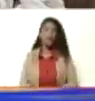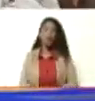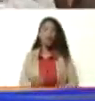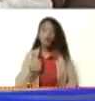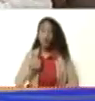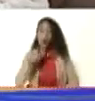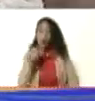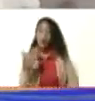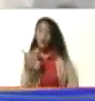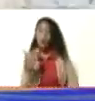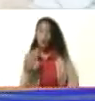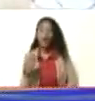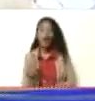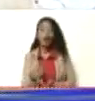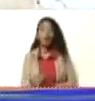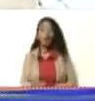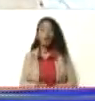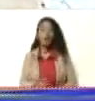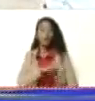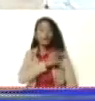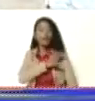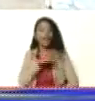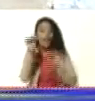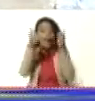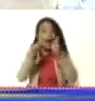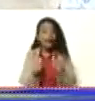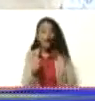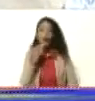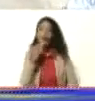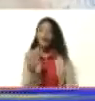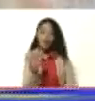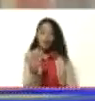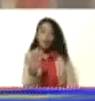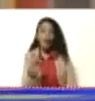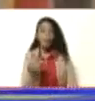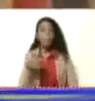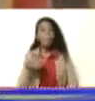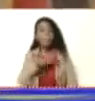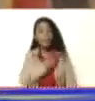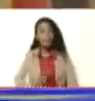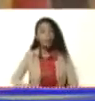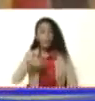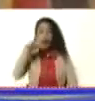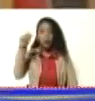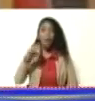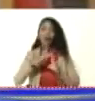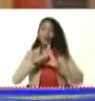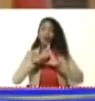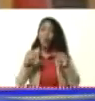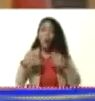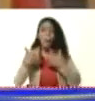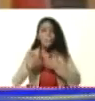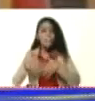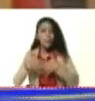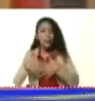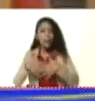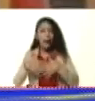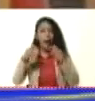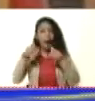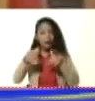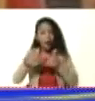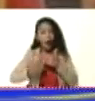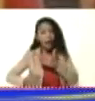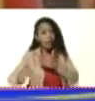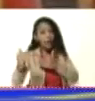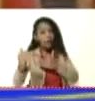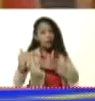para Uniarte, lo pido para Maduro y lo pido para toda la empresa que de aquí en adelante